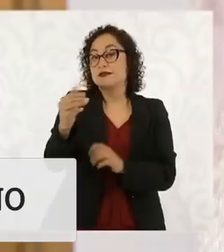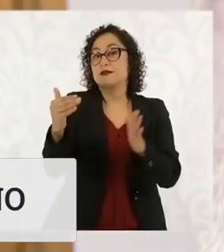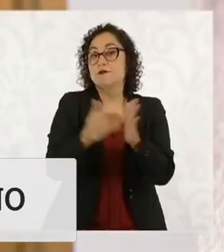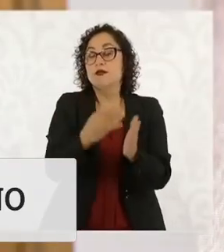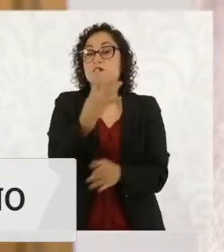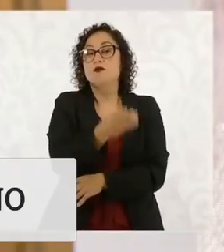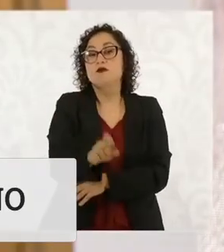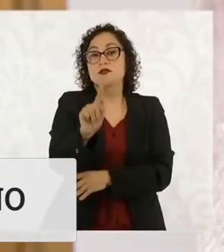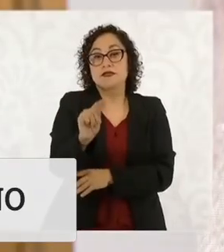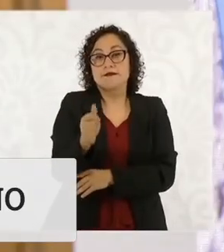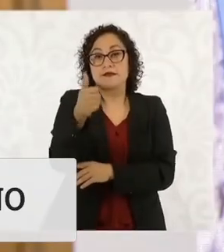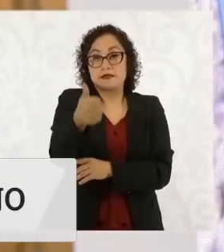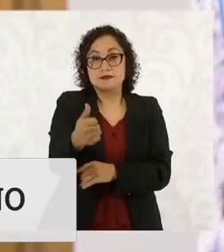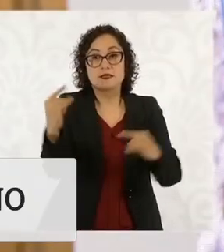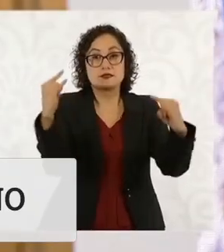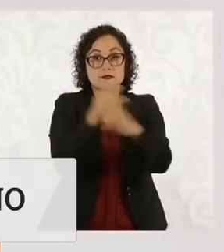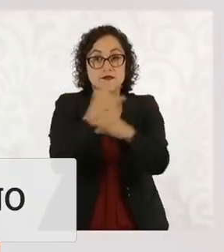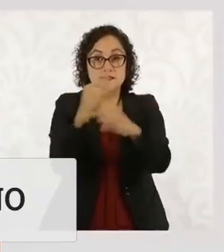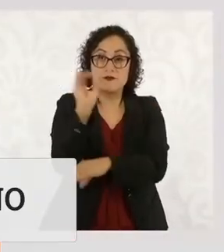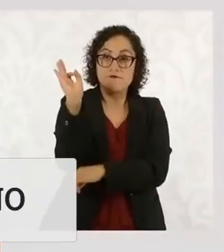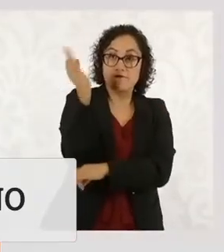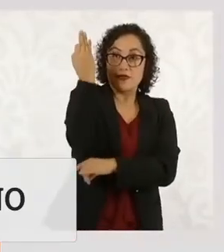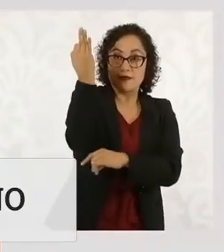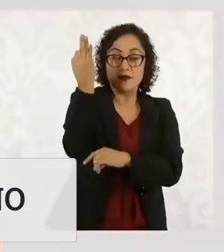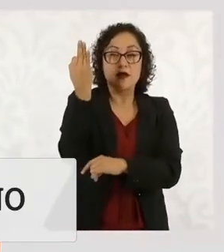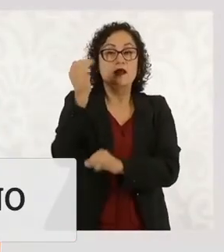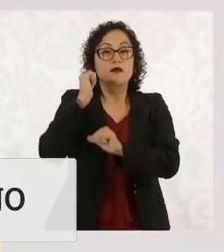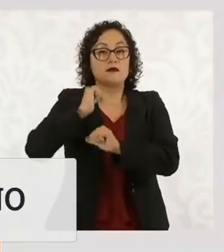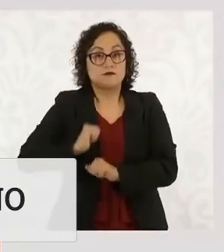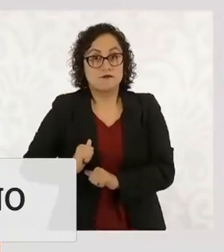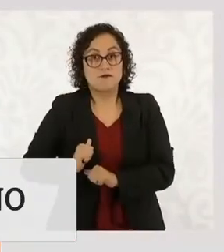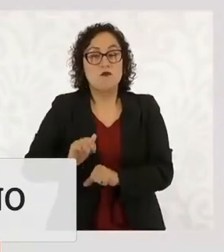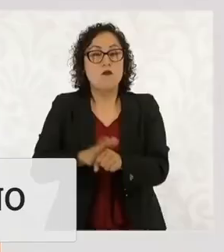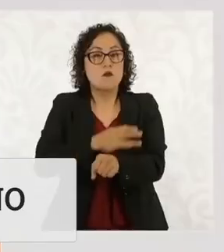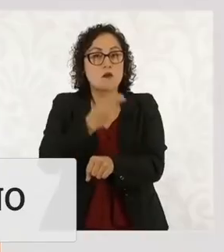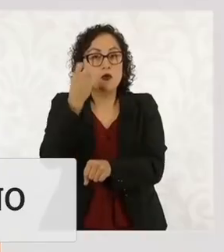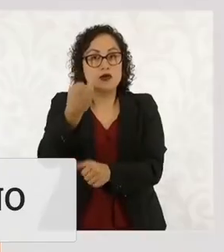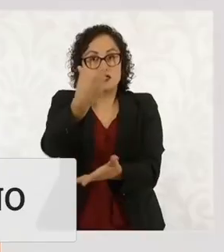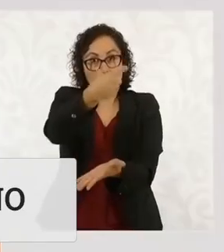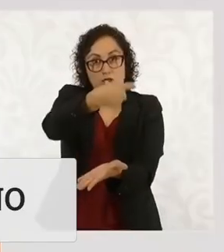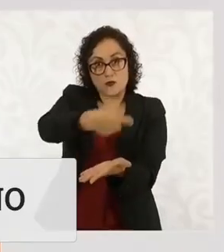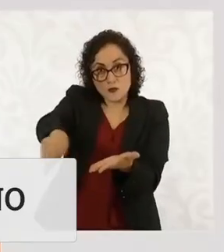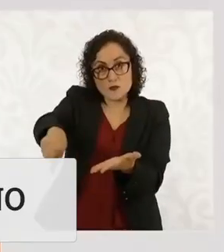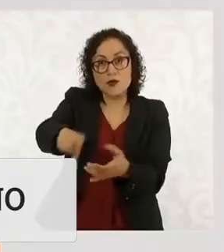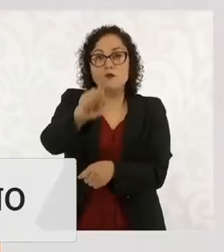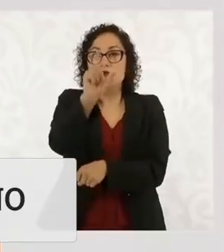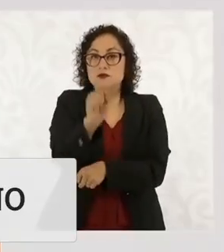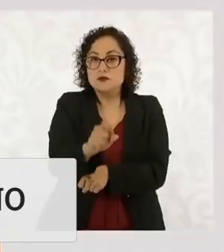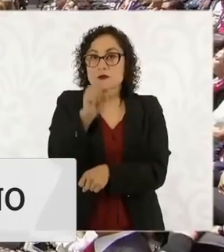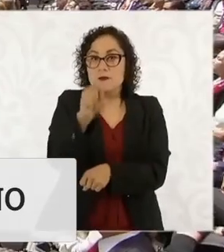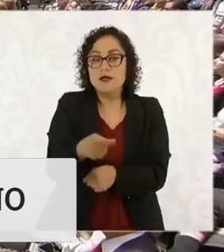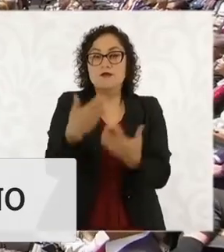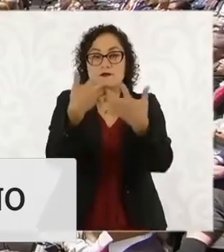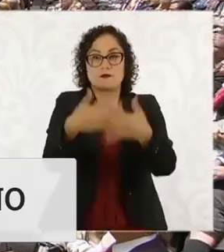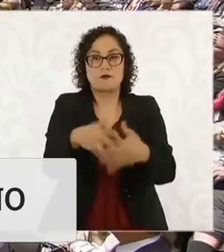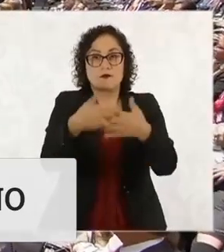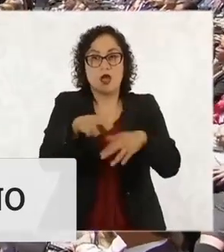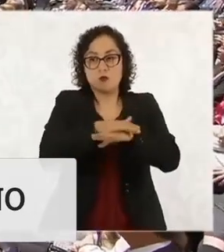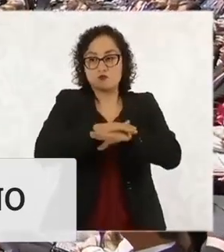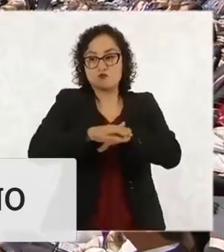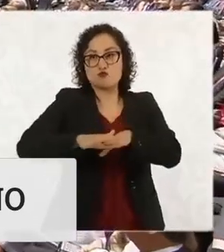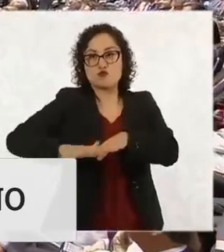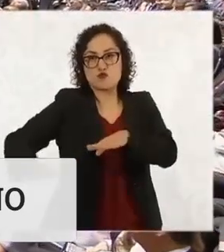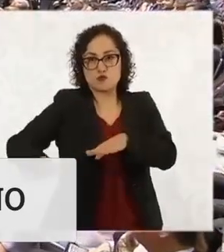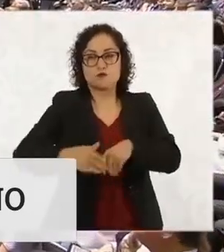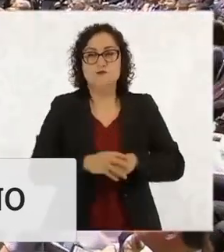30,476 kilómetros de carreteras federales, para lo cual adquirimos 20 trenes de pavimentación.